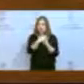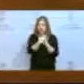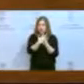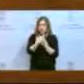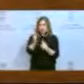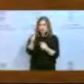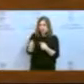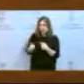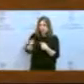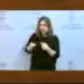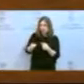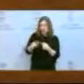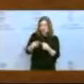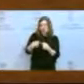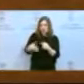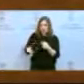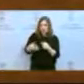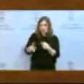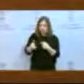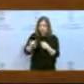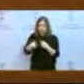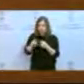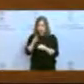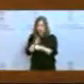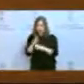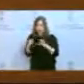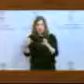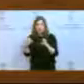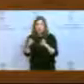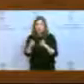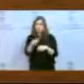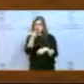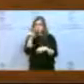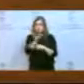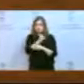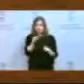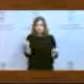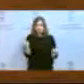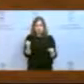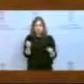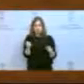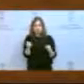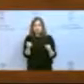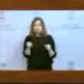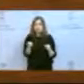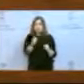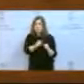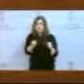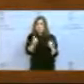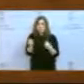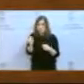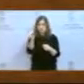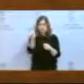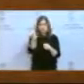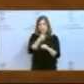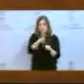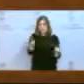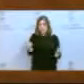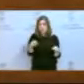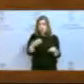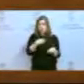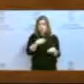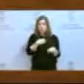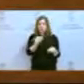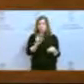desobediencia a este Parlamento, no interesa a nadie. Y a los que menos, a las personas que más lo necesitan. No puede ser